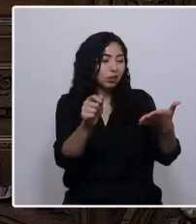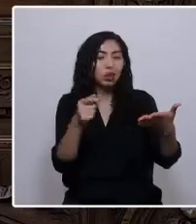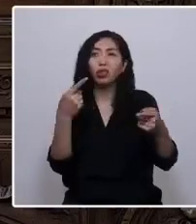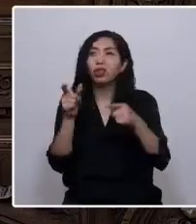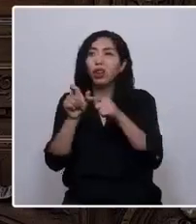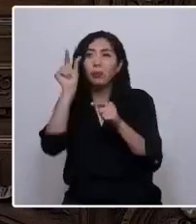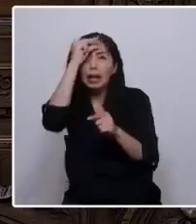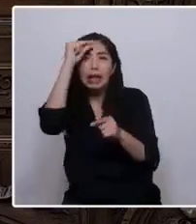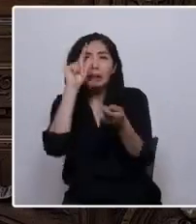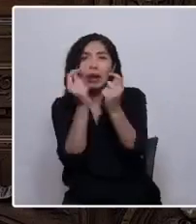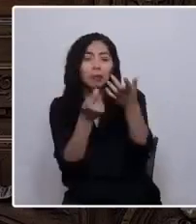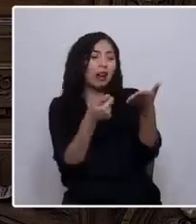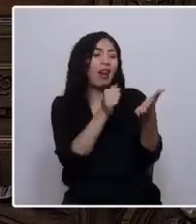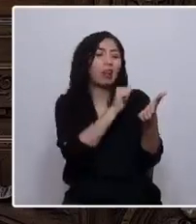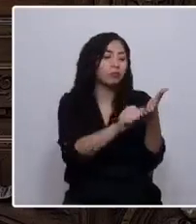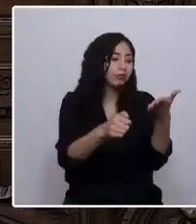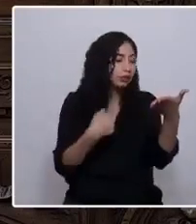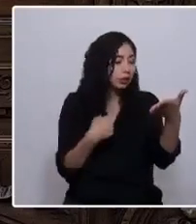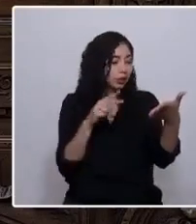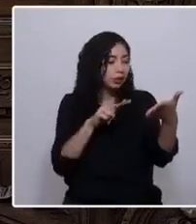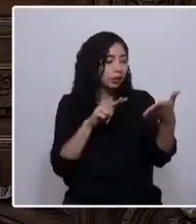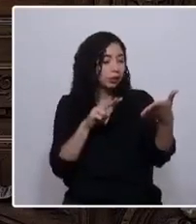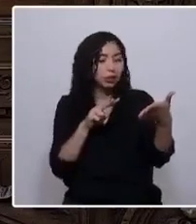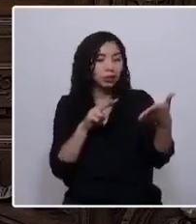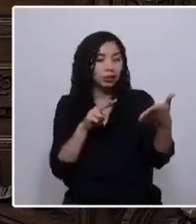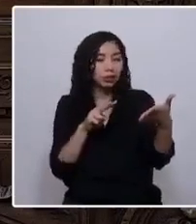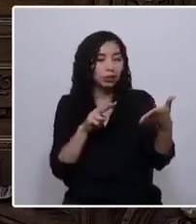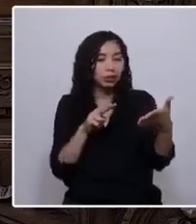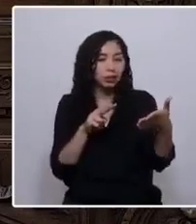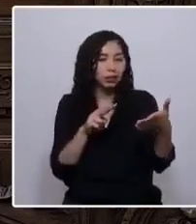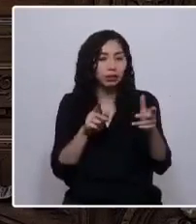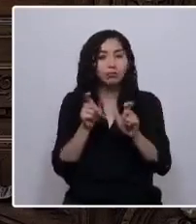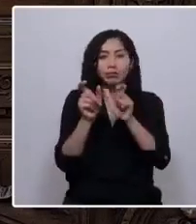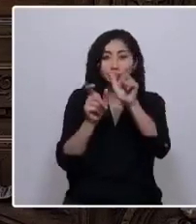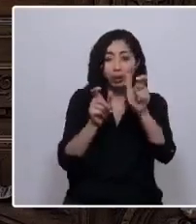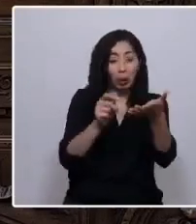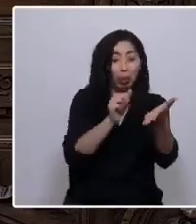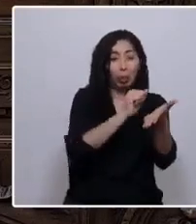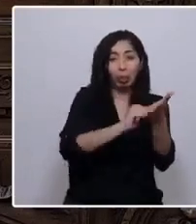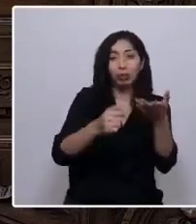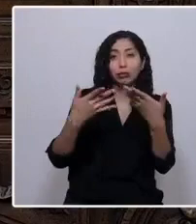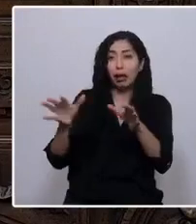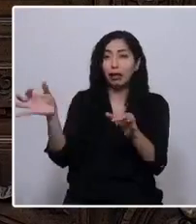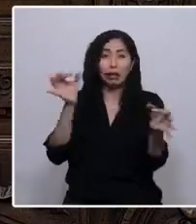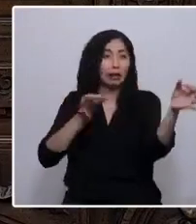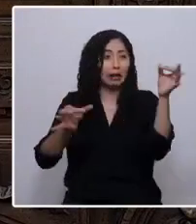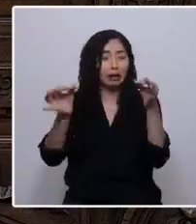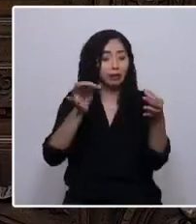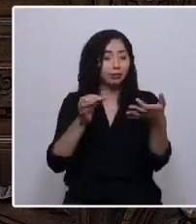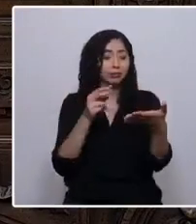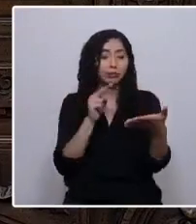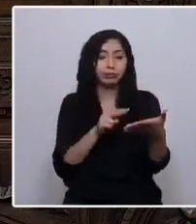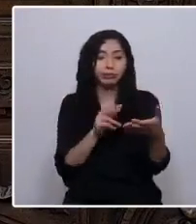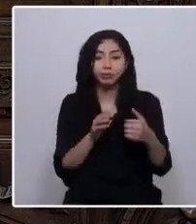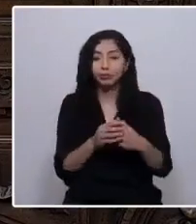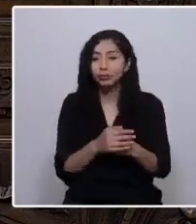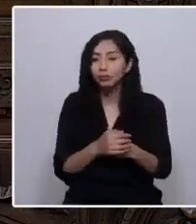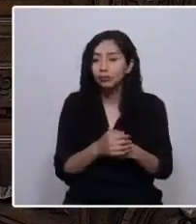paradigma, tarjado. Hablar de la abuelita para emocionar a la gente, tarjado también, mucha gente ha hablado de su abuelita acá, y mi abuelita también es bacán.